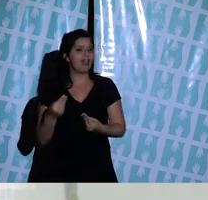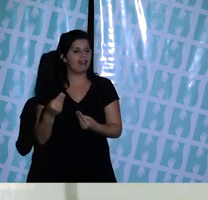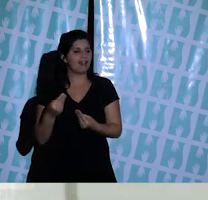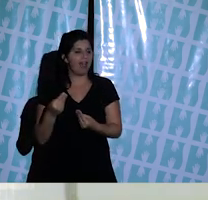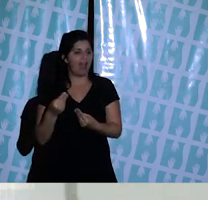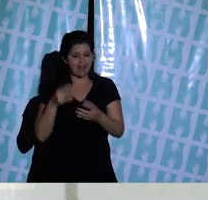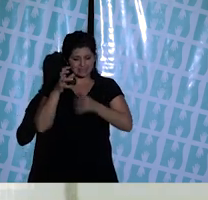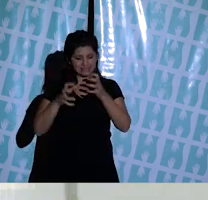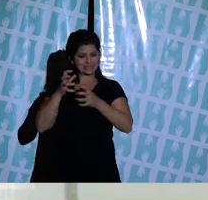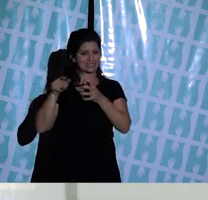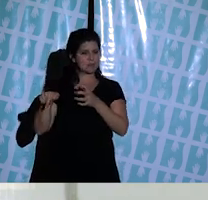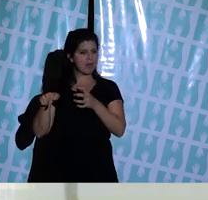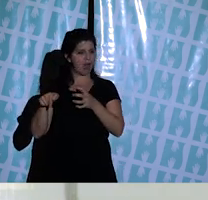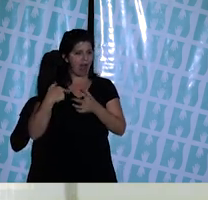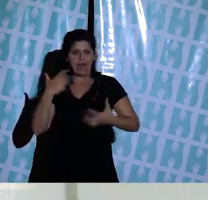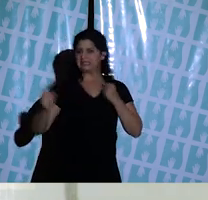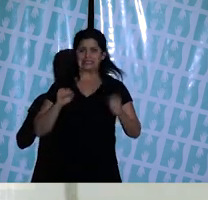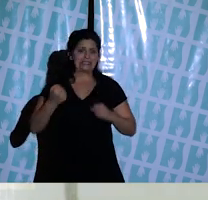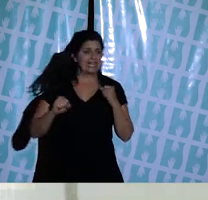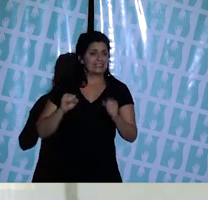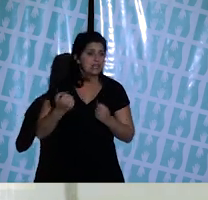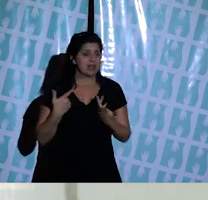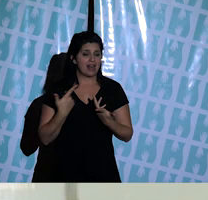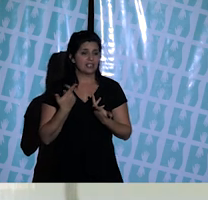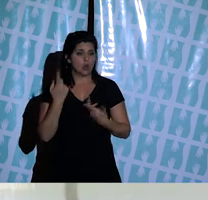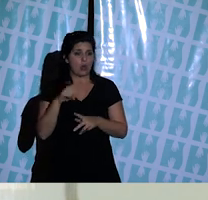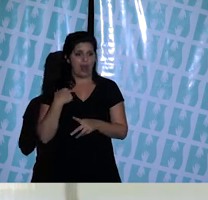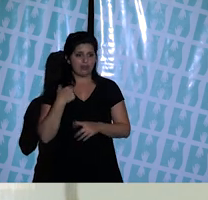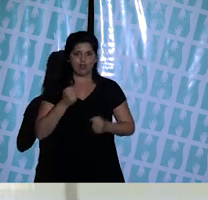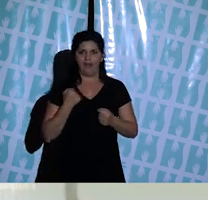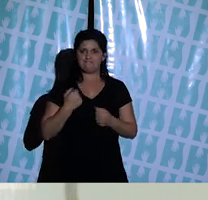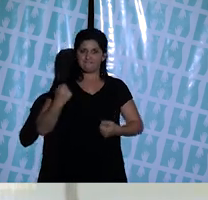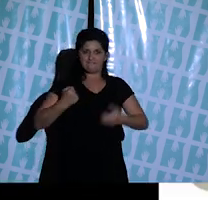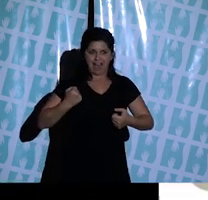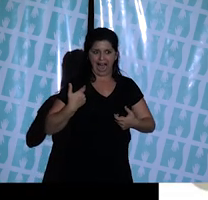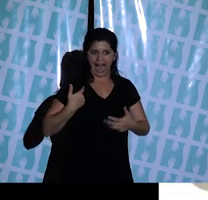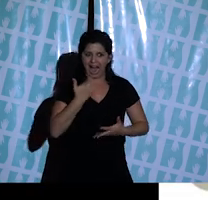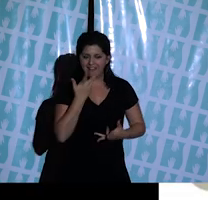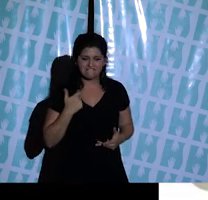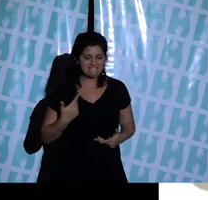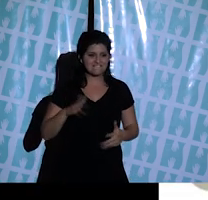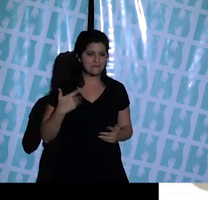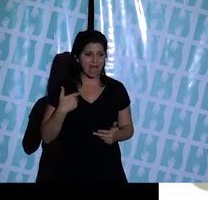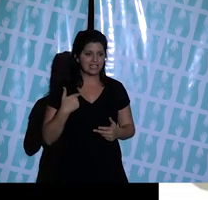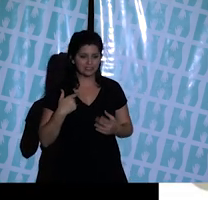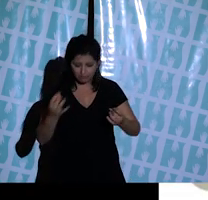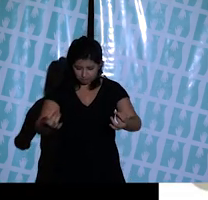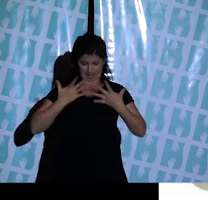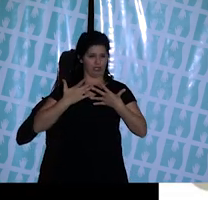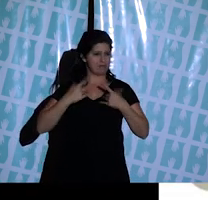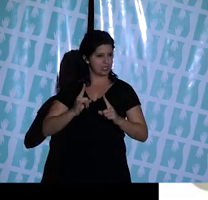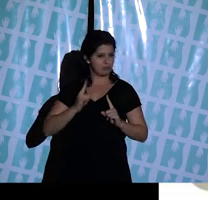este sistema. Bueno, la desesperación, mientras más intensidad, más riesgo, el auto-odio,